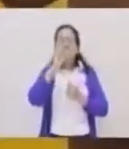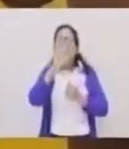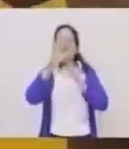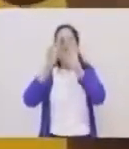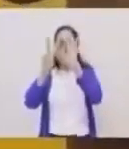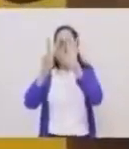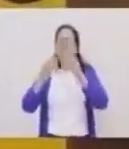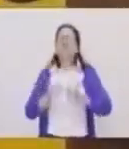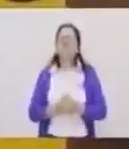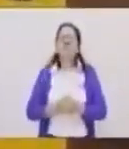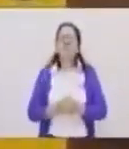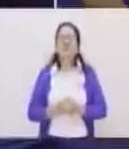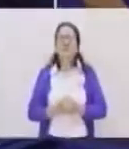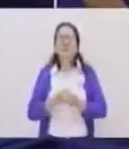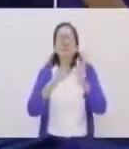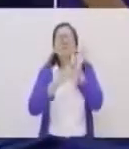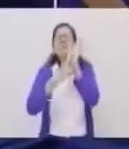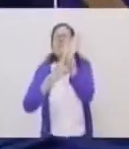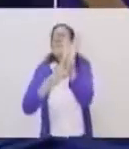acá.